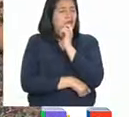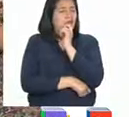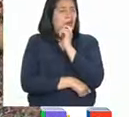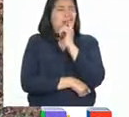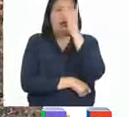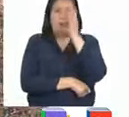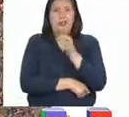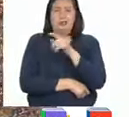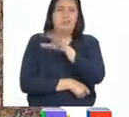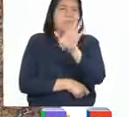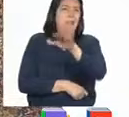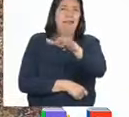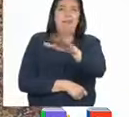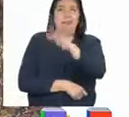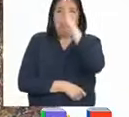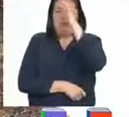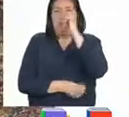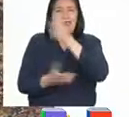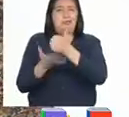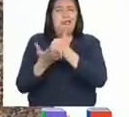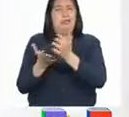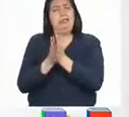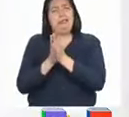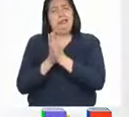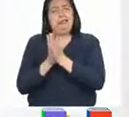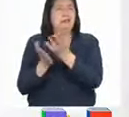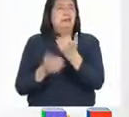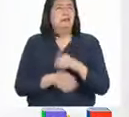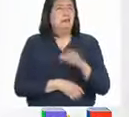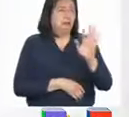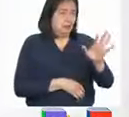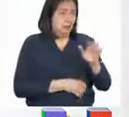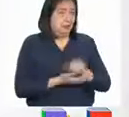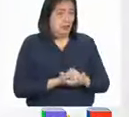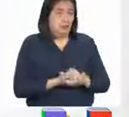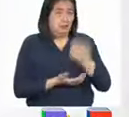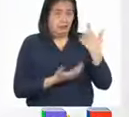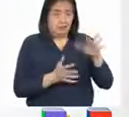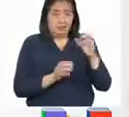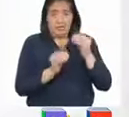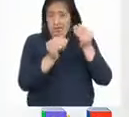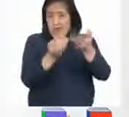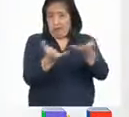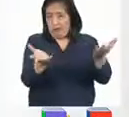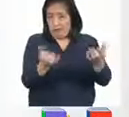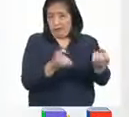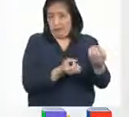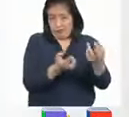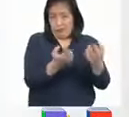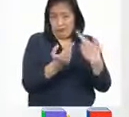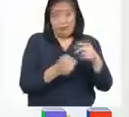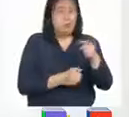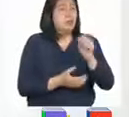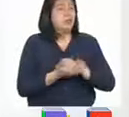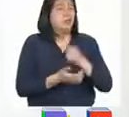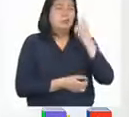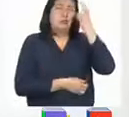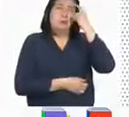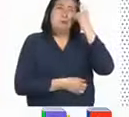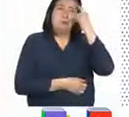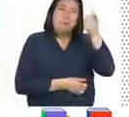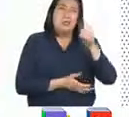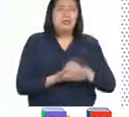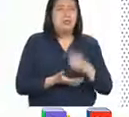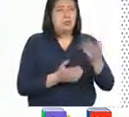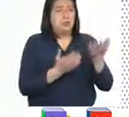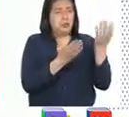Creo que es hora de acudir a ustedes, chicas y chicos. ¡Ayuda! El reto está en sus manos. Solo tengan en